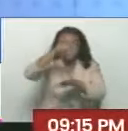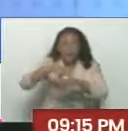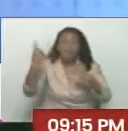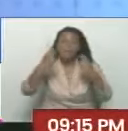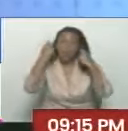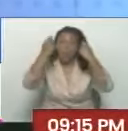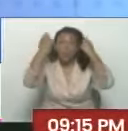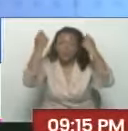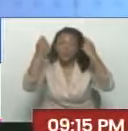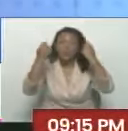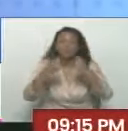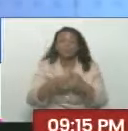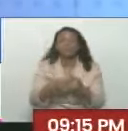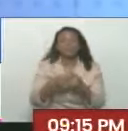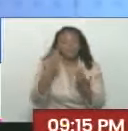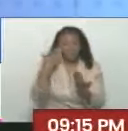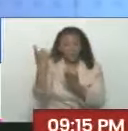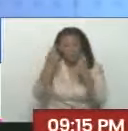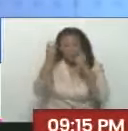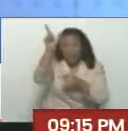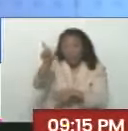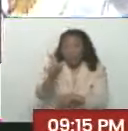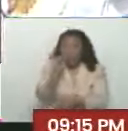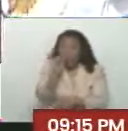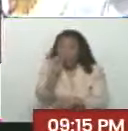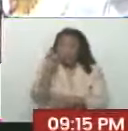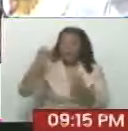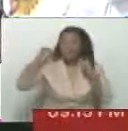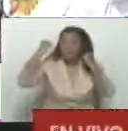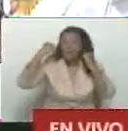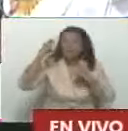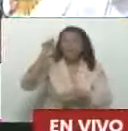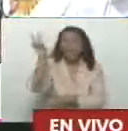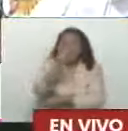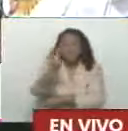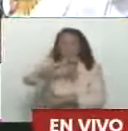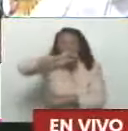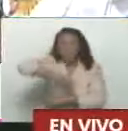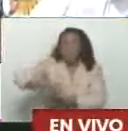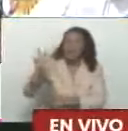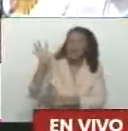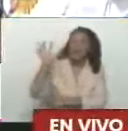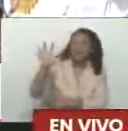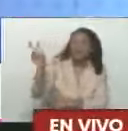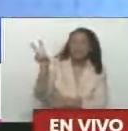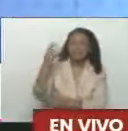promotor Francisco Pacheco, de Viva Venezuela, mi patria querida.